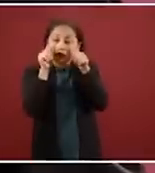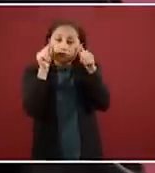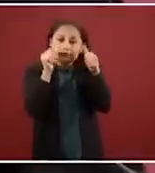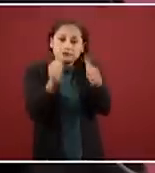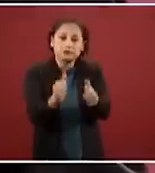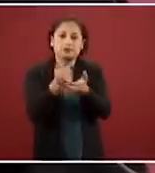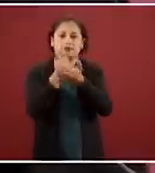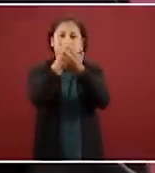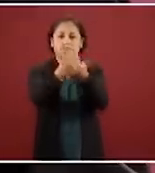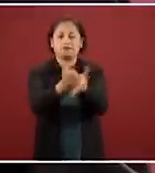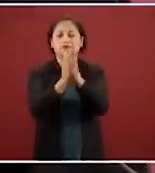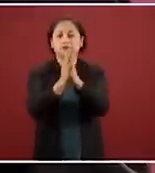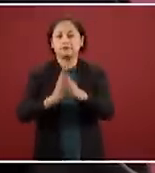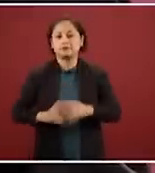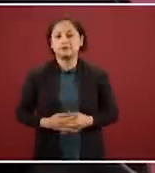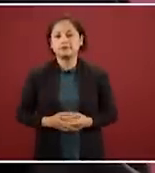ayudar.